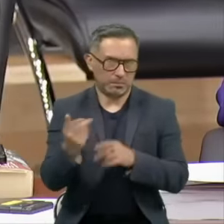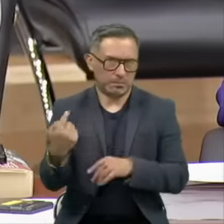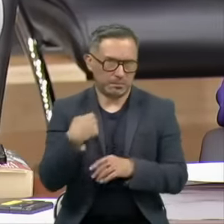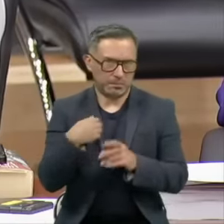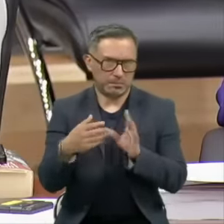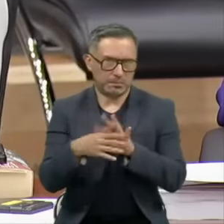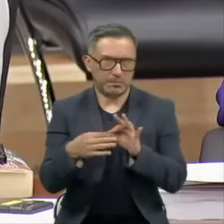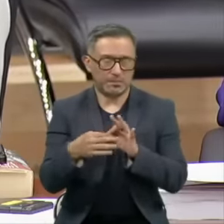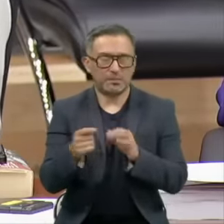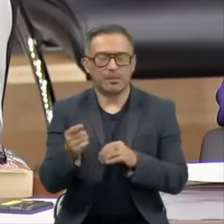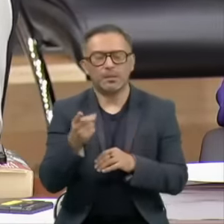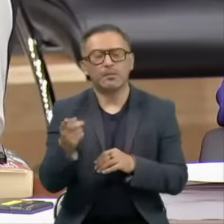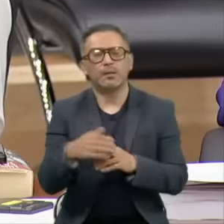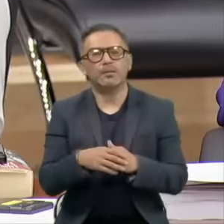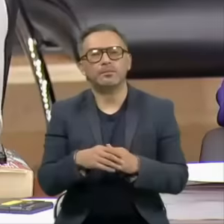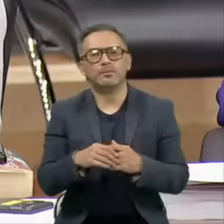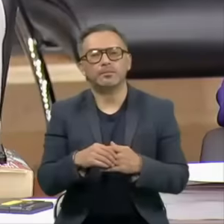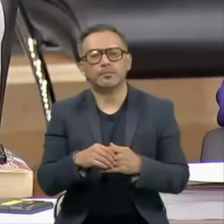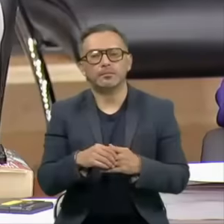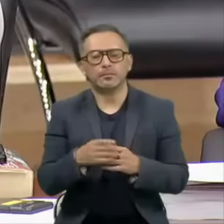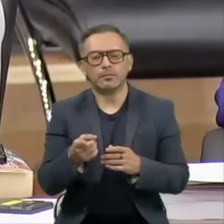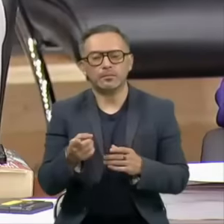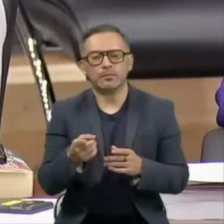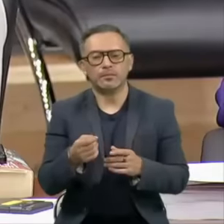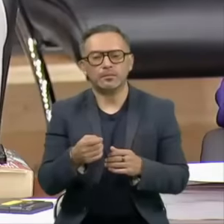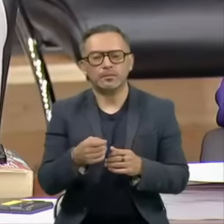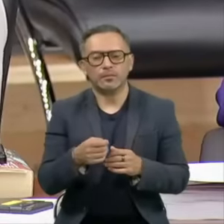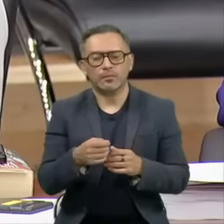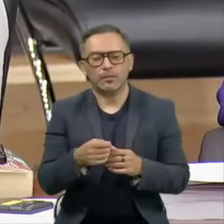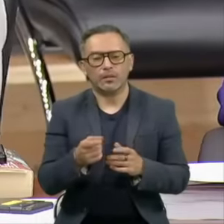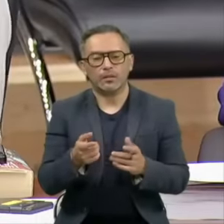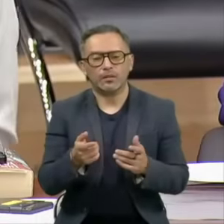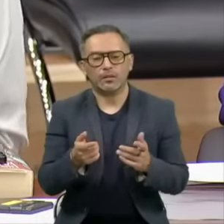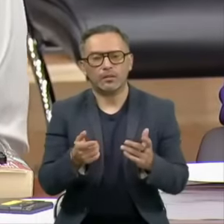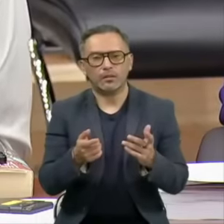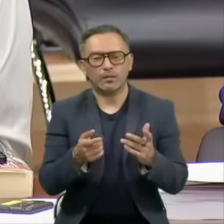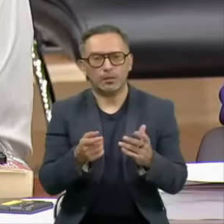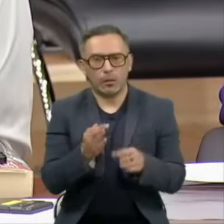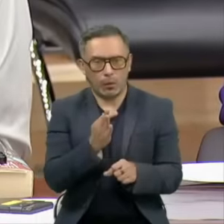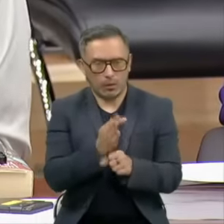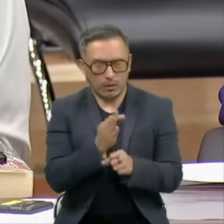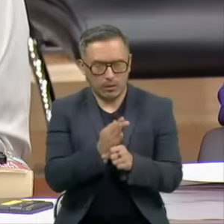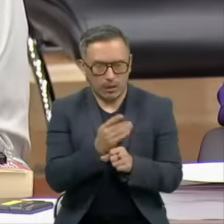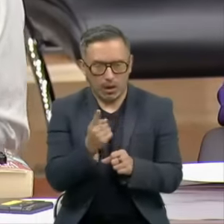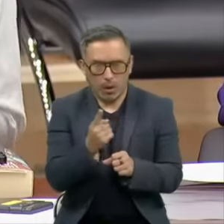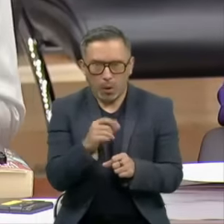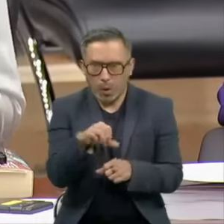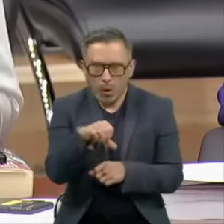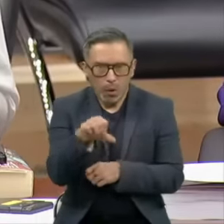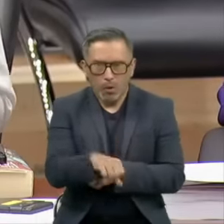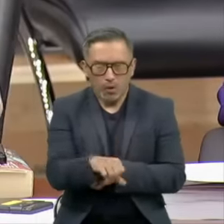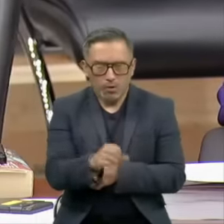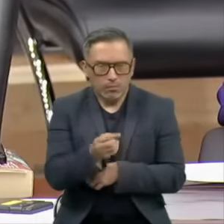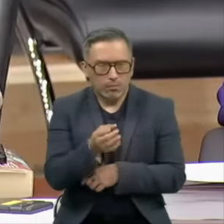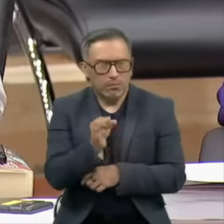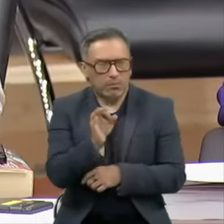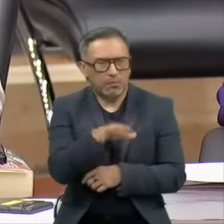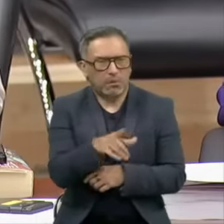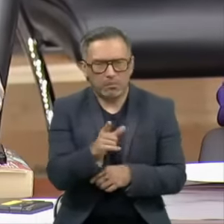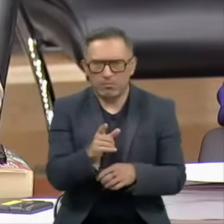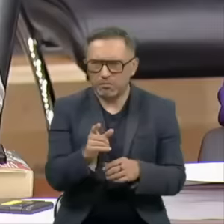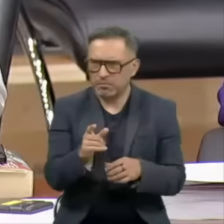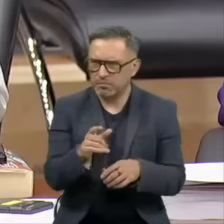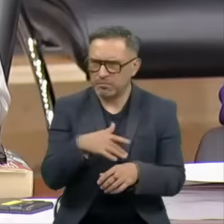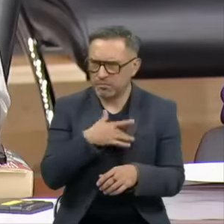¿por qué no le parece incorrecto presentar un criterio en el último minuto? Que me diga qué